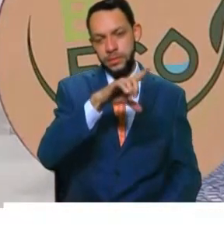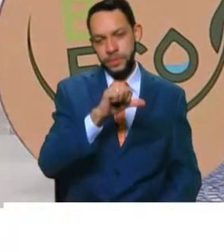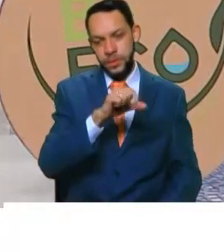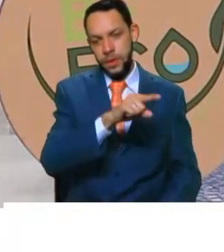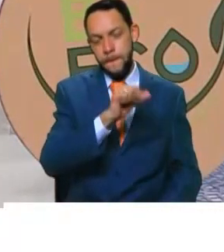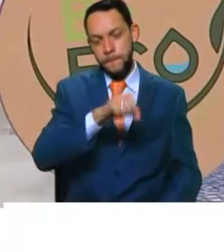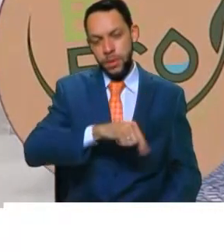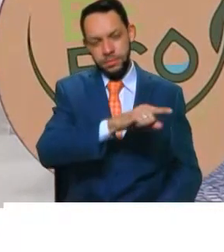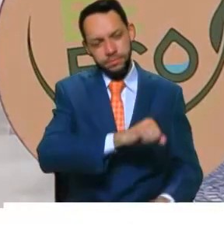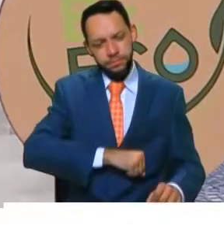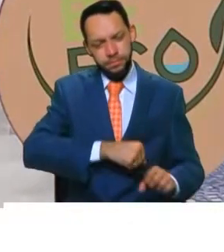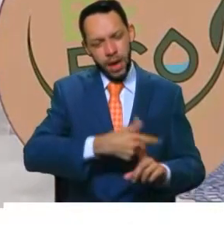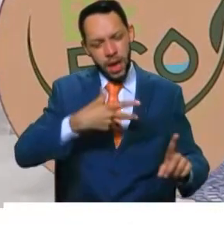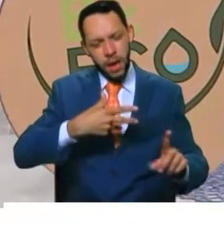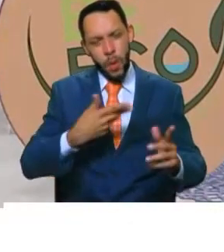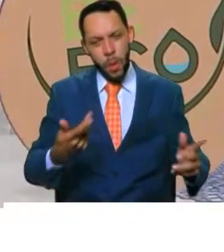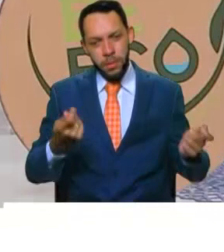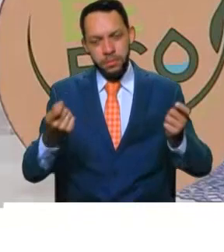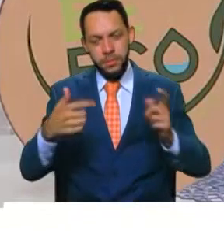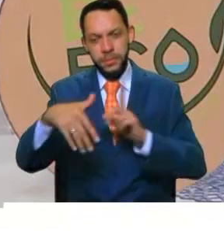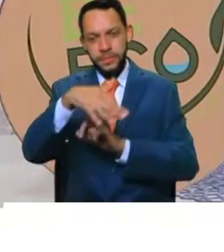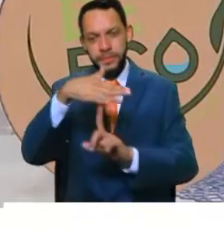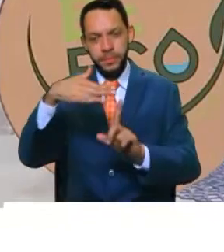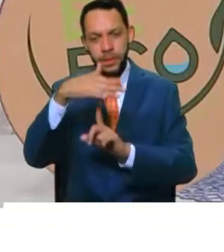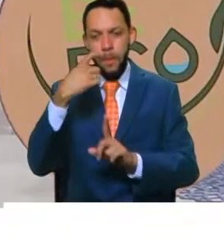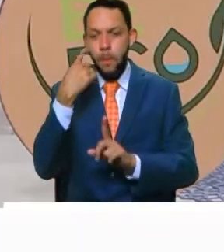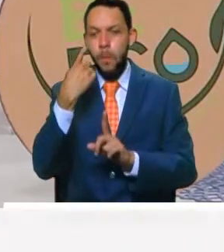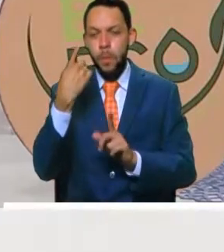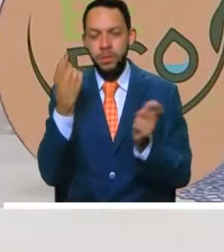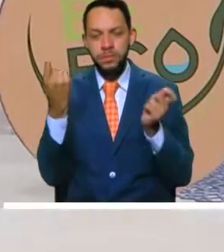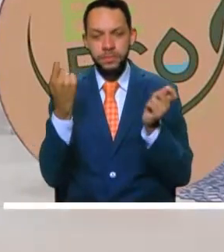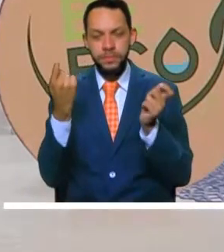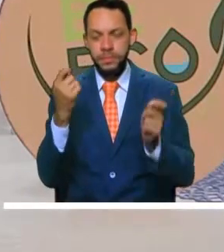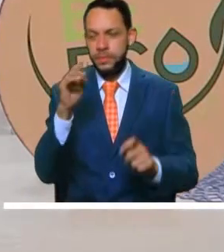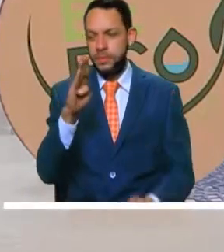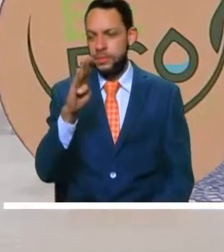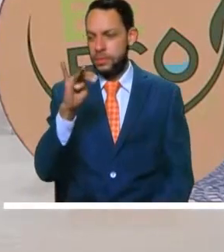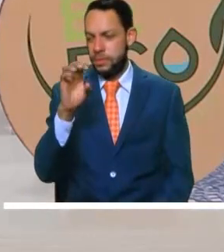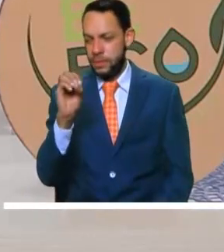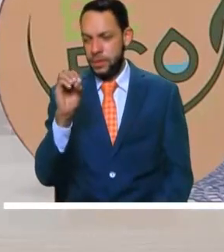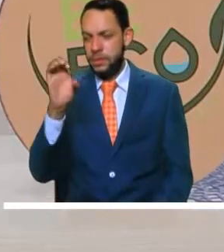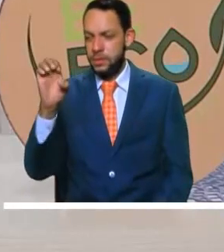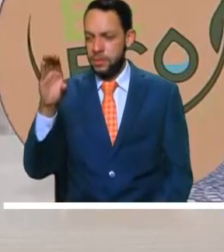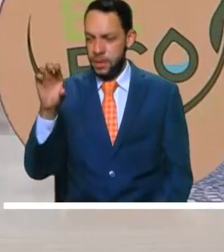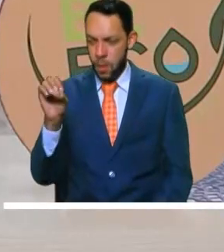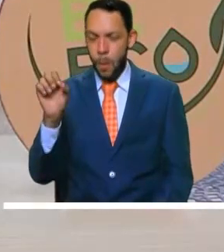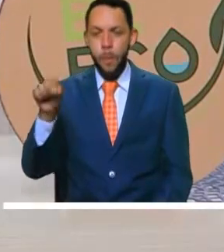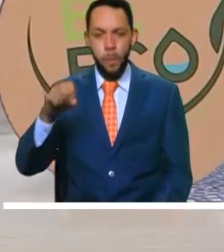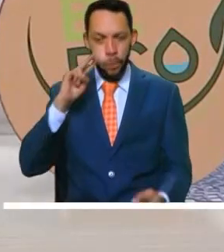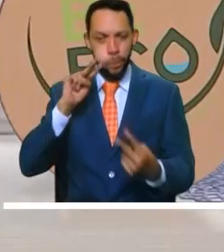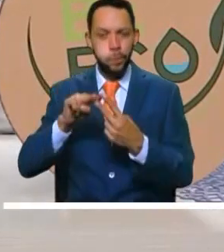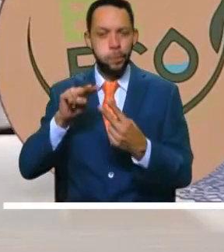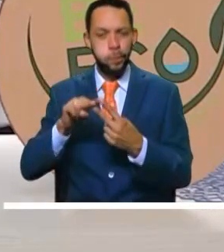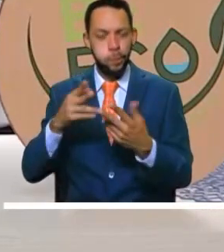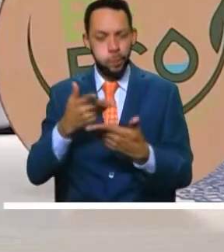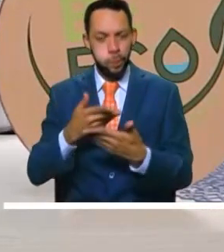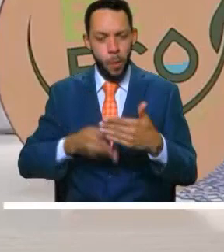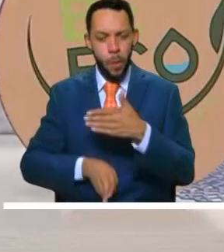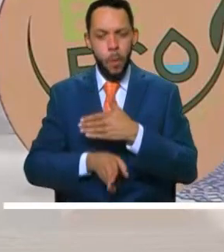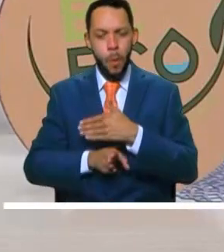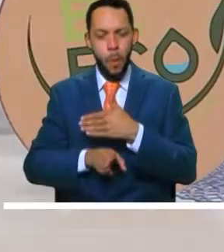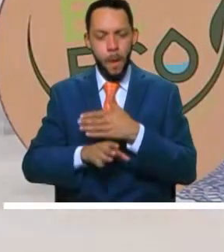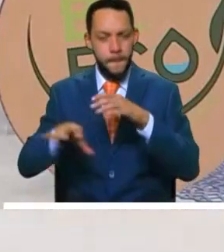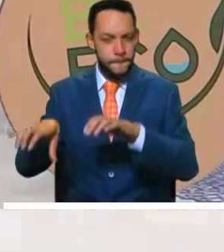con nosotros y con el medio ambiente. Busquen en todas las redes Bieco para que ustedes puedan conocer más acerca de toda una cantidad